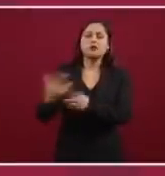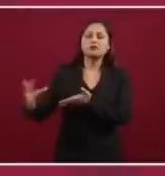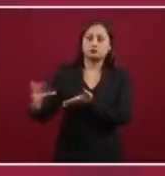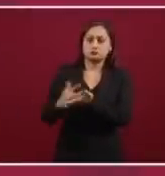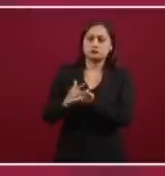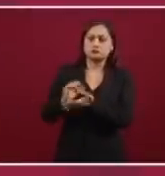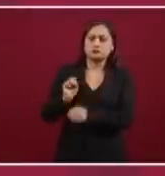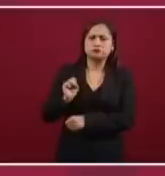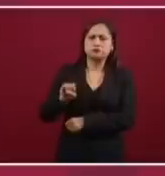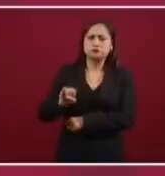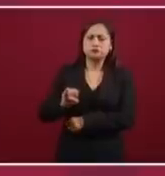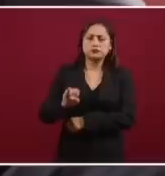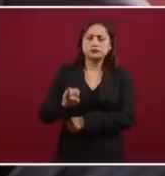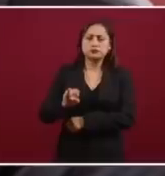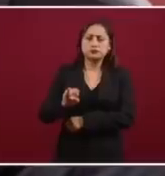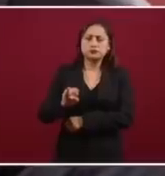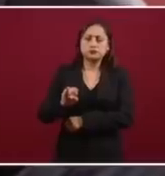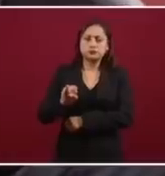de